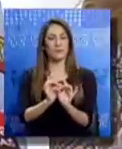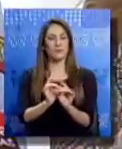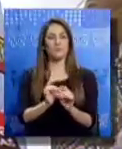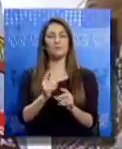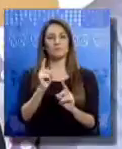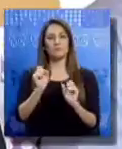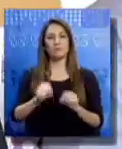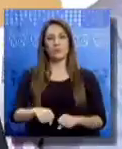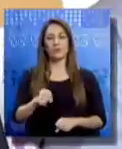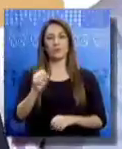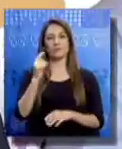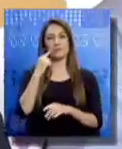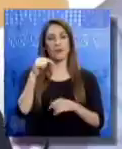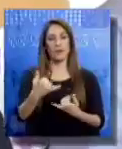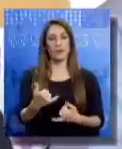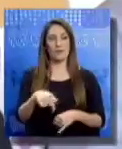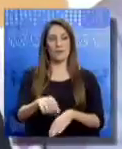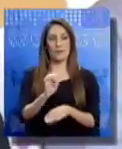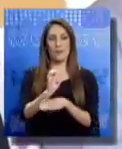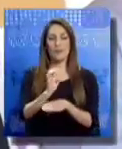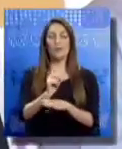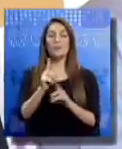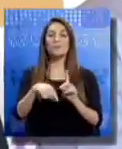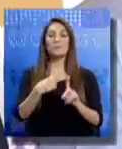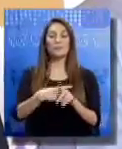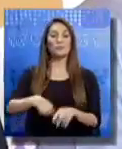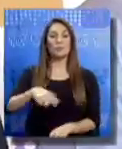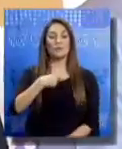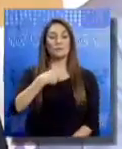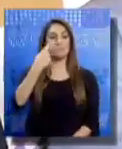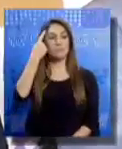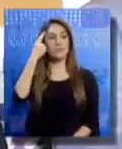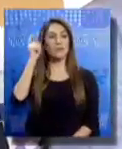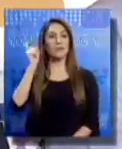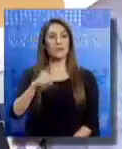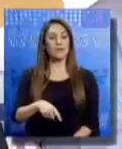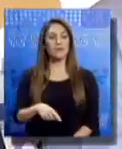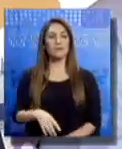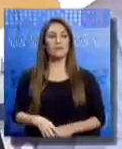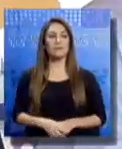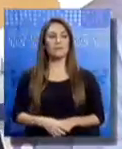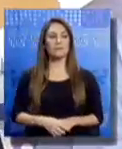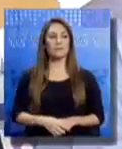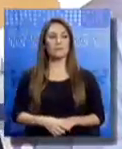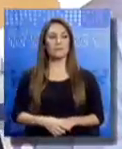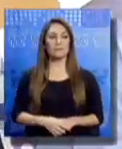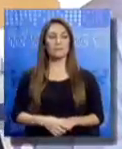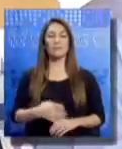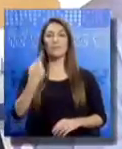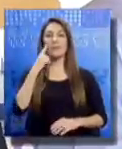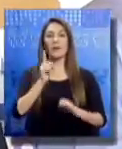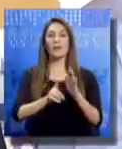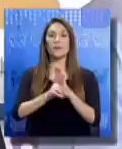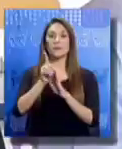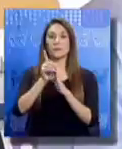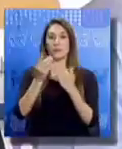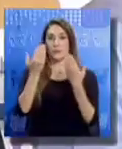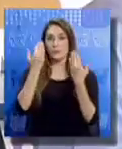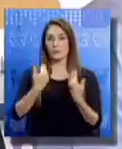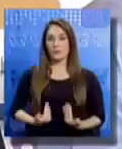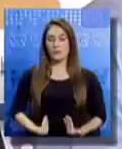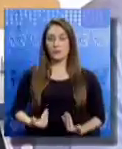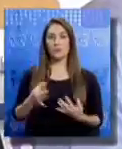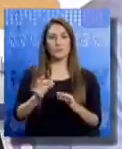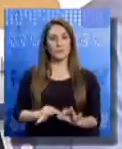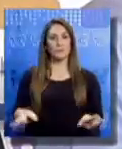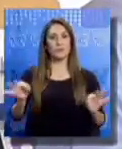vender el país. El Ecuador tiene que estar consciente que estamos frente al evento del desarrollo urbano sustentable más importante